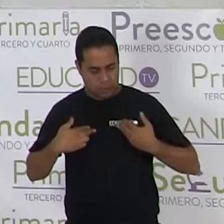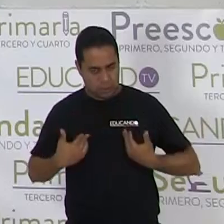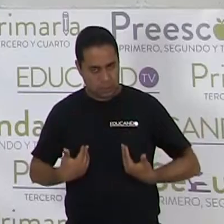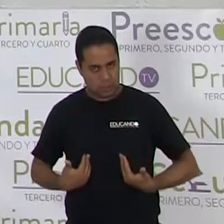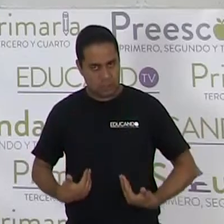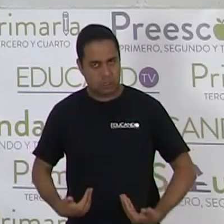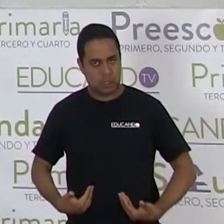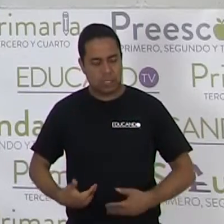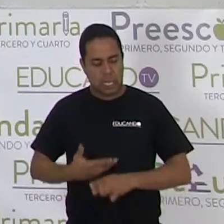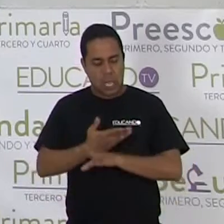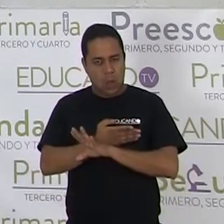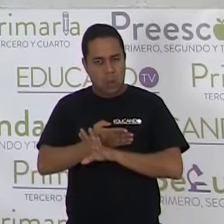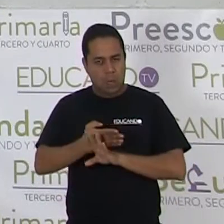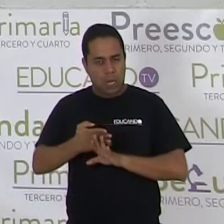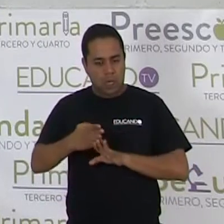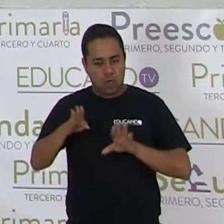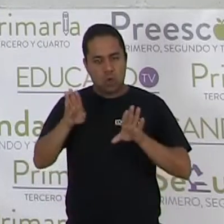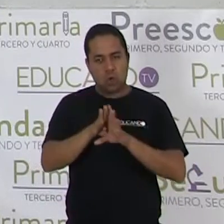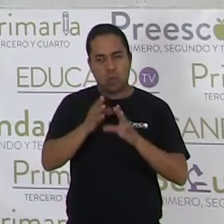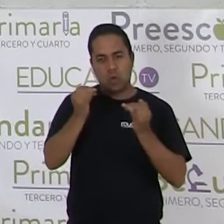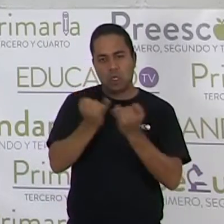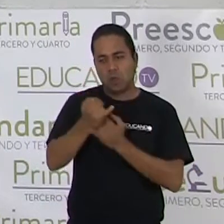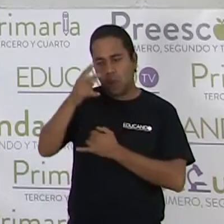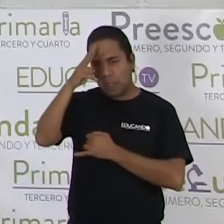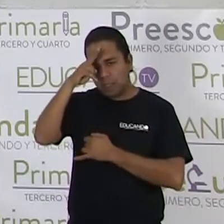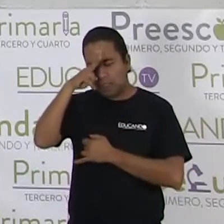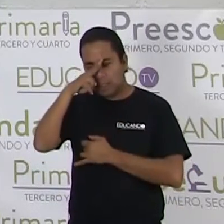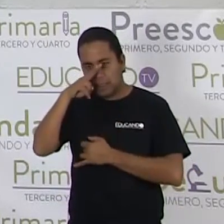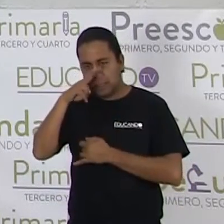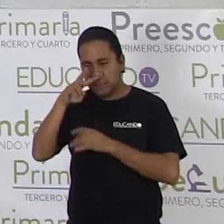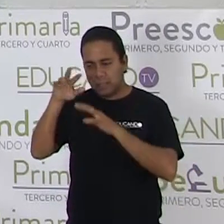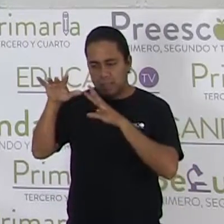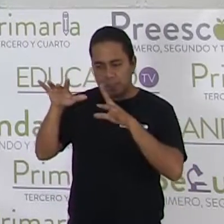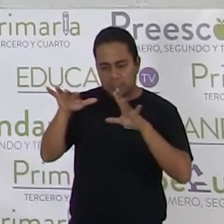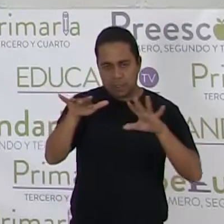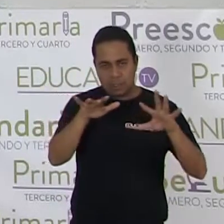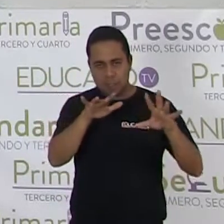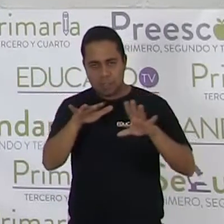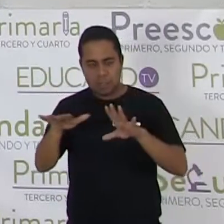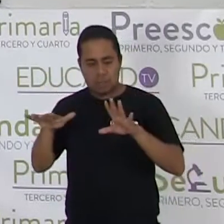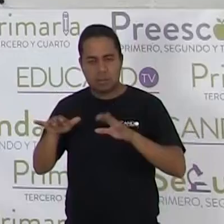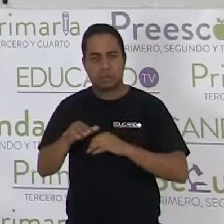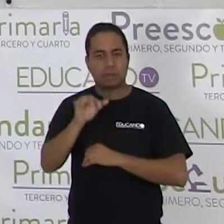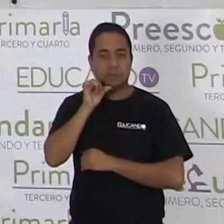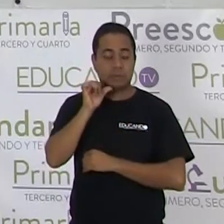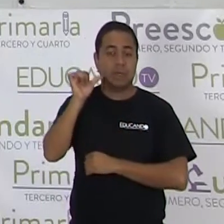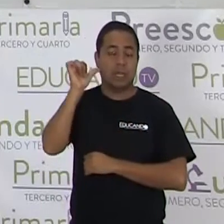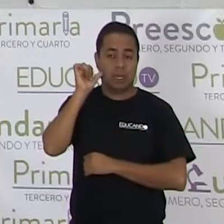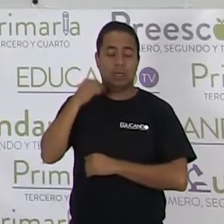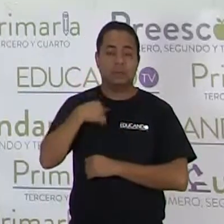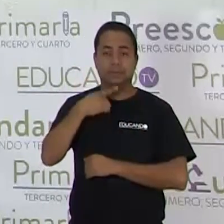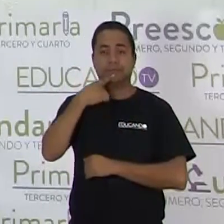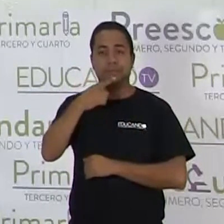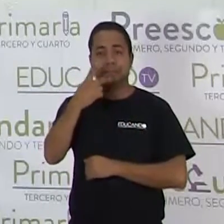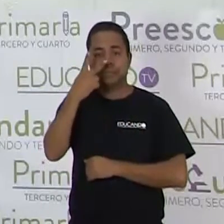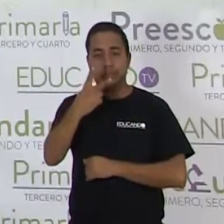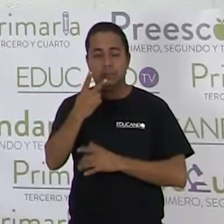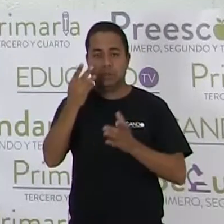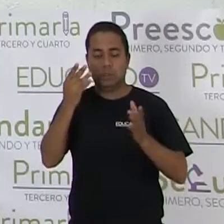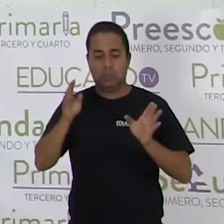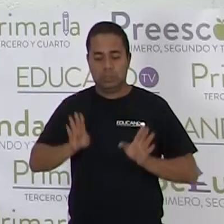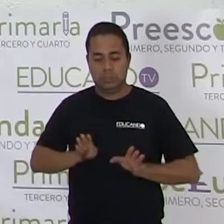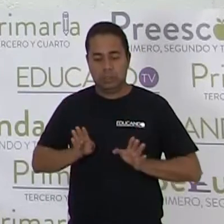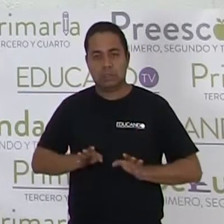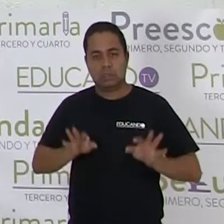vestido blanco como la nieve del invierno. Ayer vimos dos características